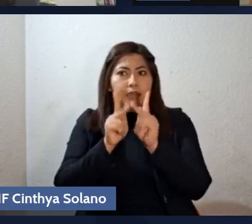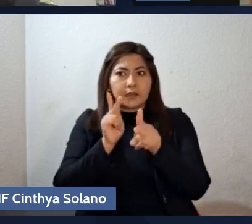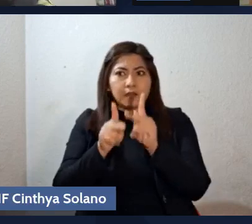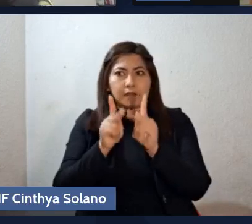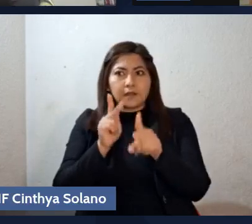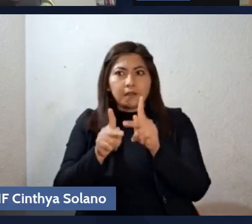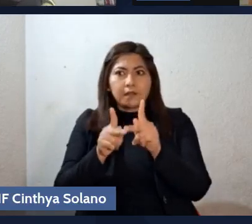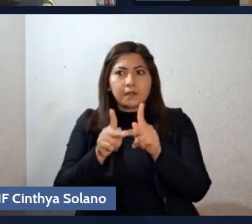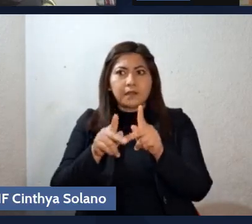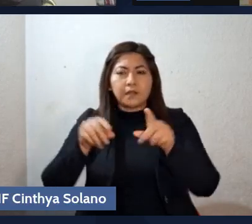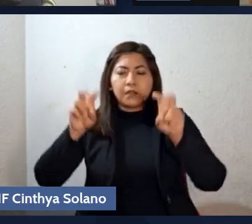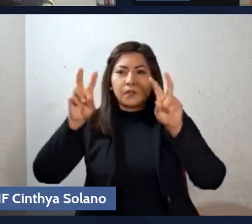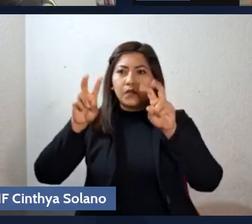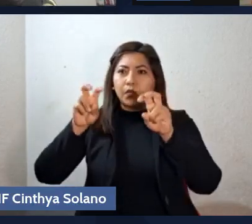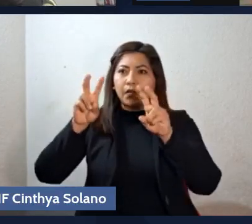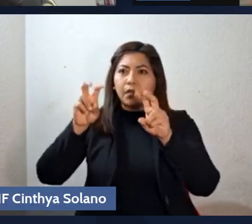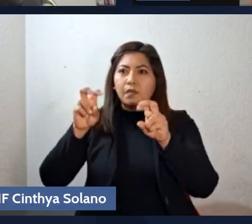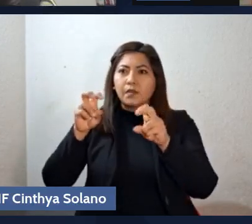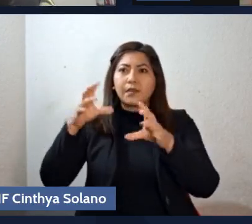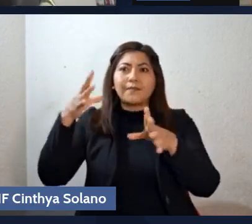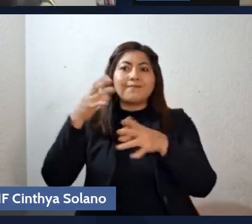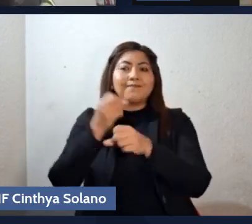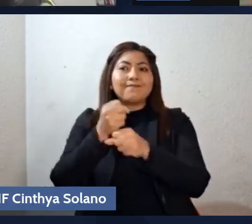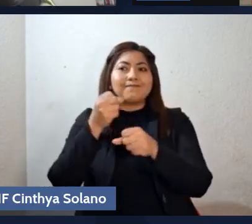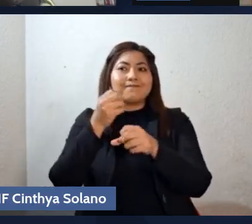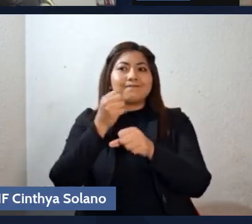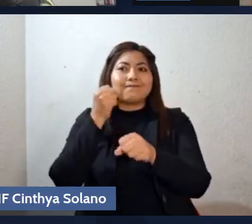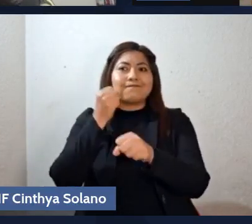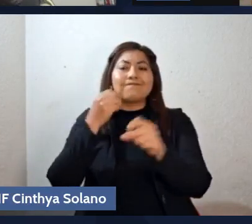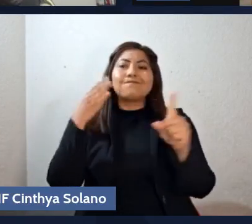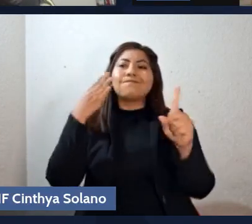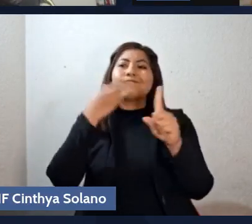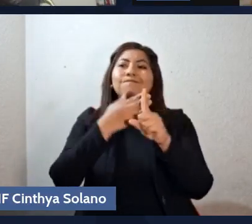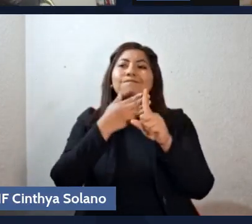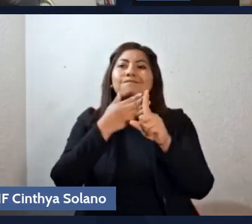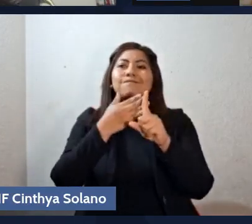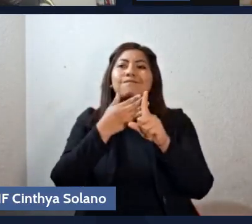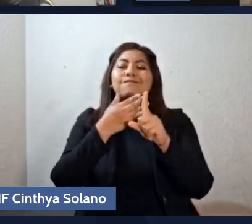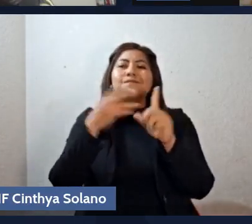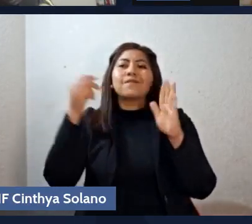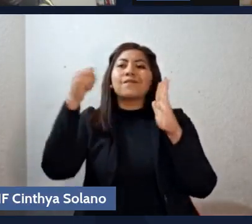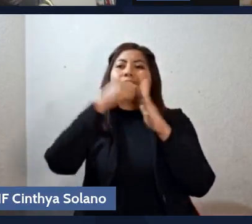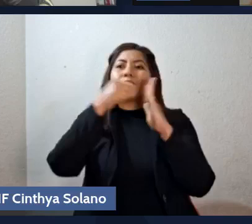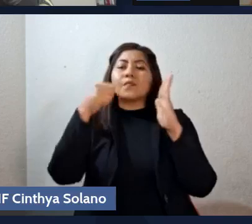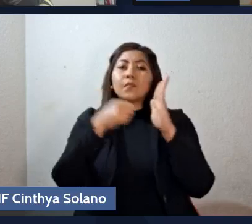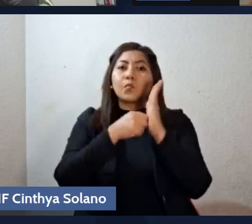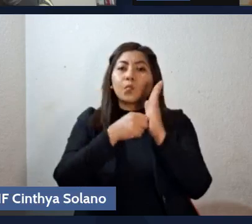¿no? Para iniciar un testamento.